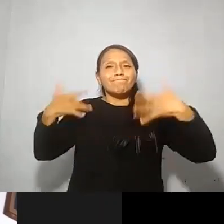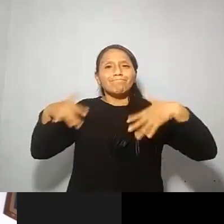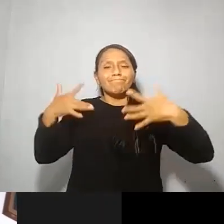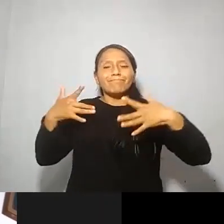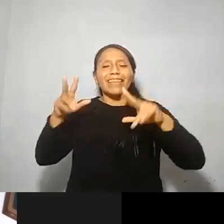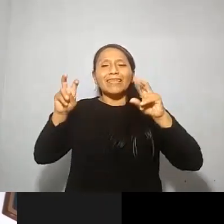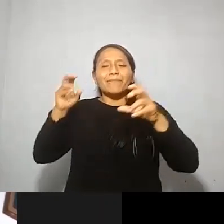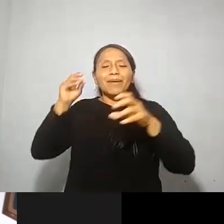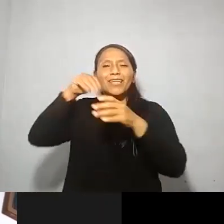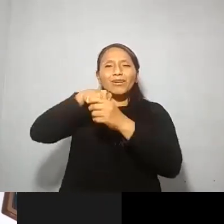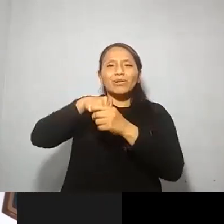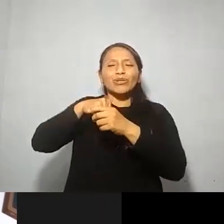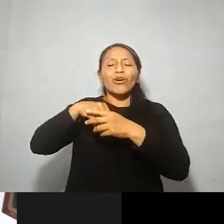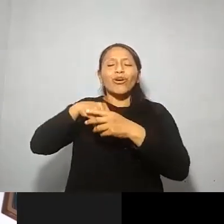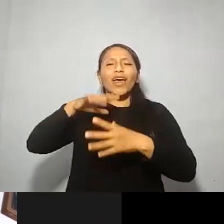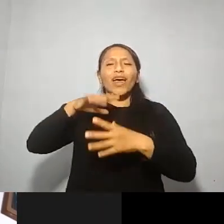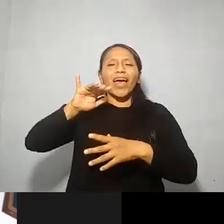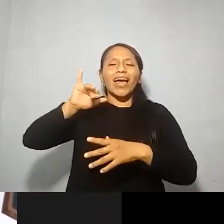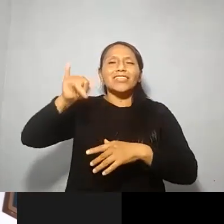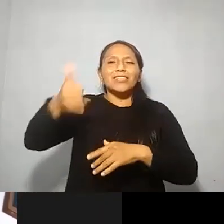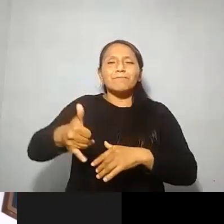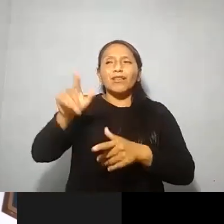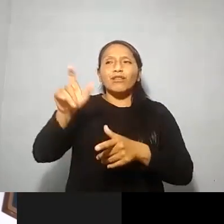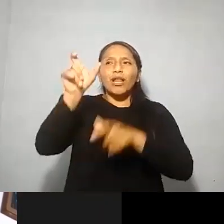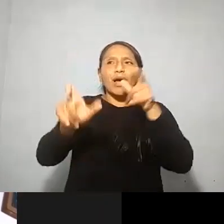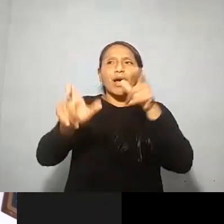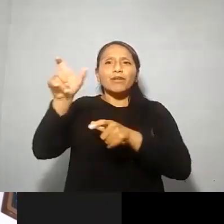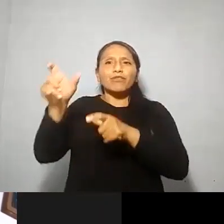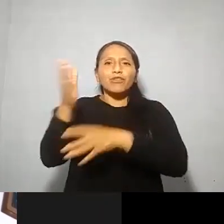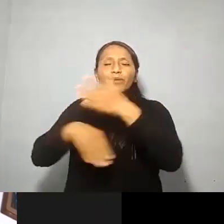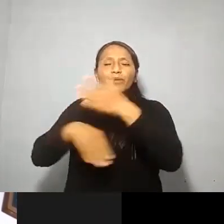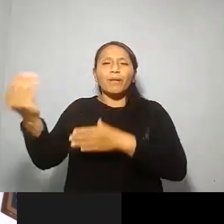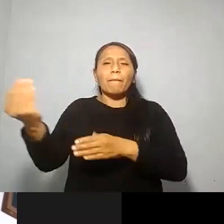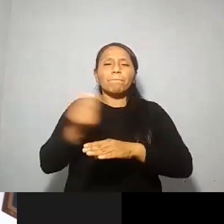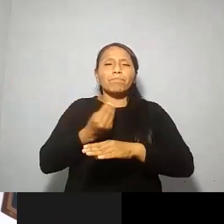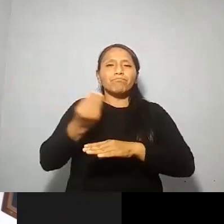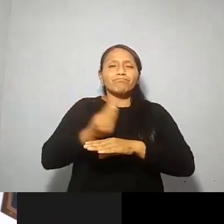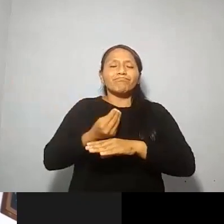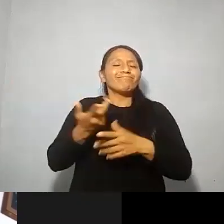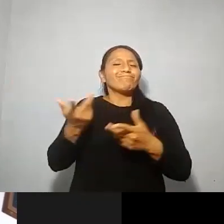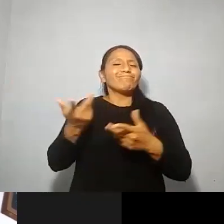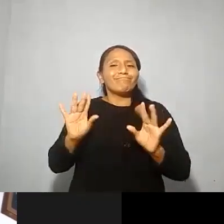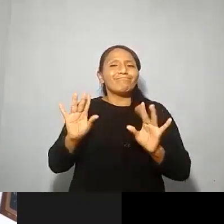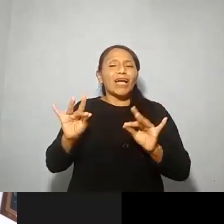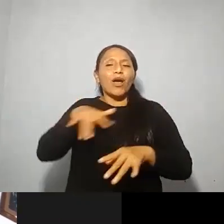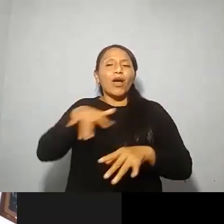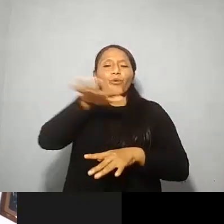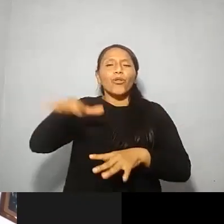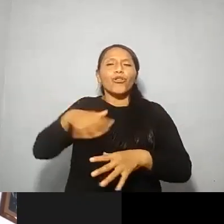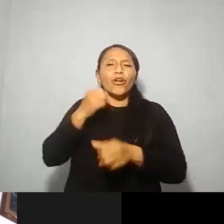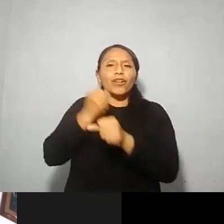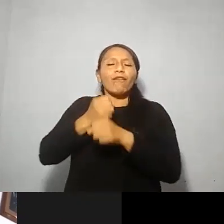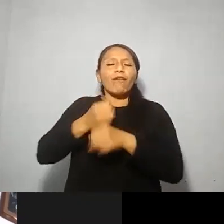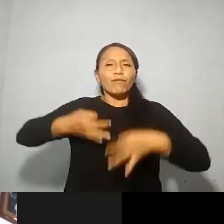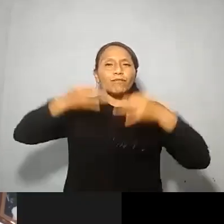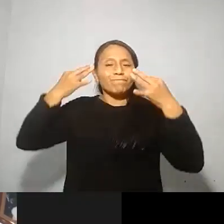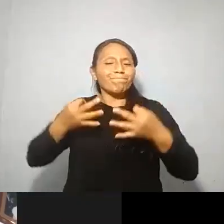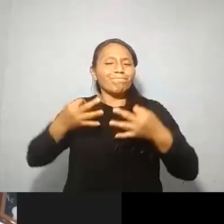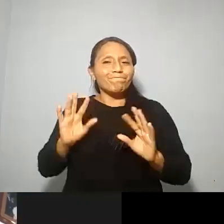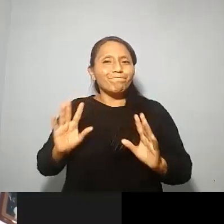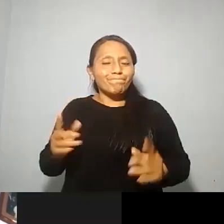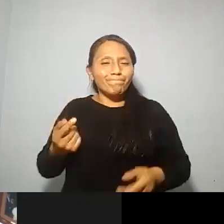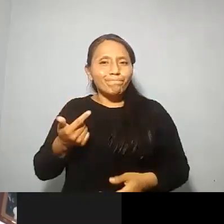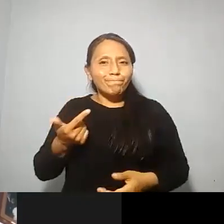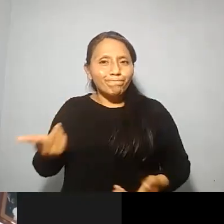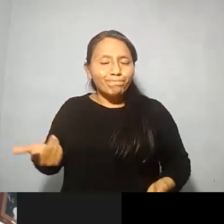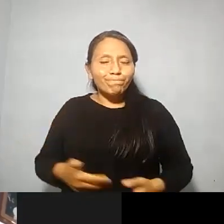inclusión o de aceptación de las personas con discapacidad a un entorno formal, laboral, sino que además